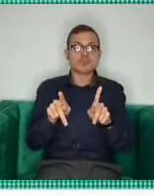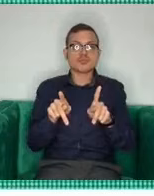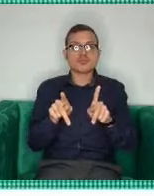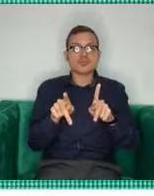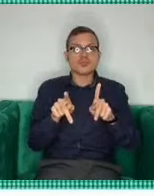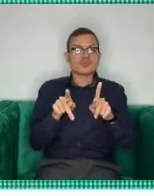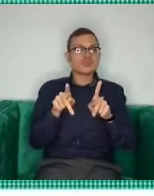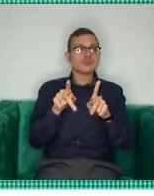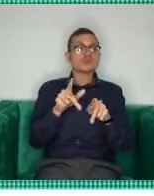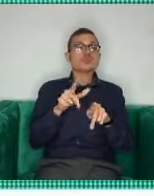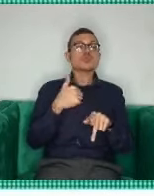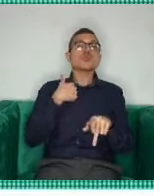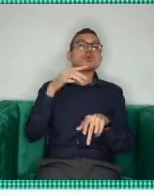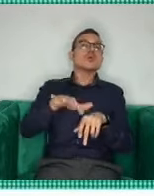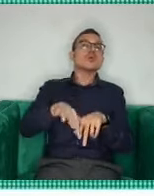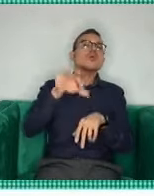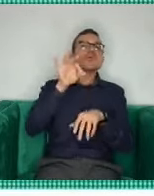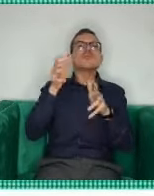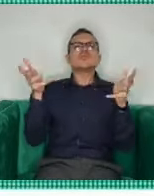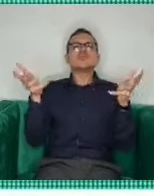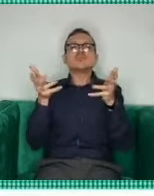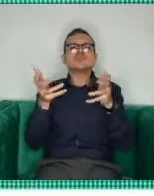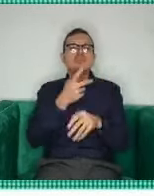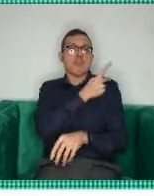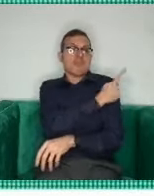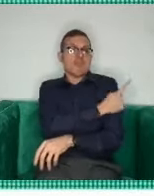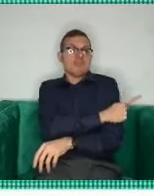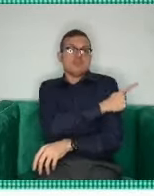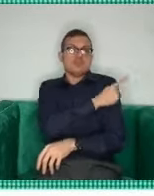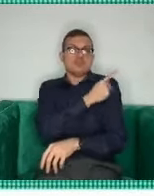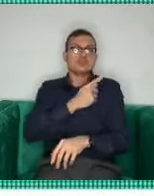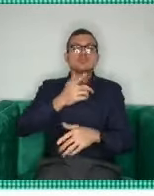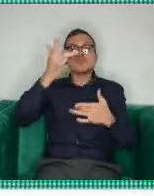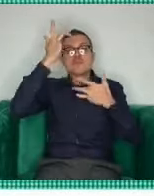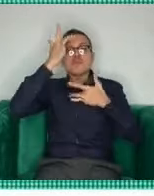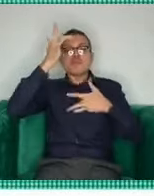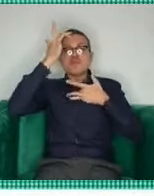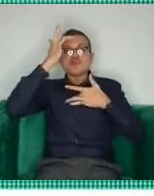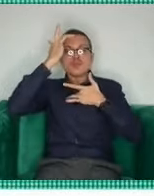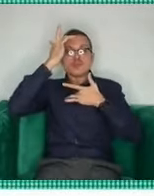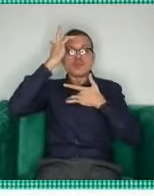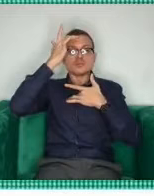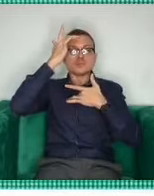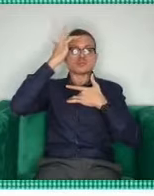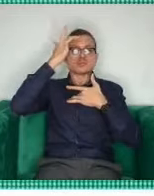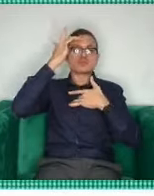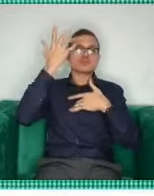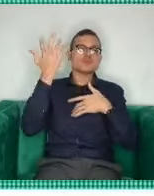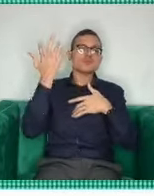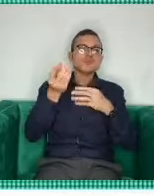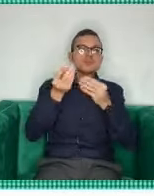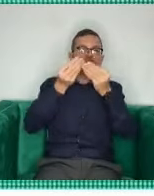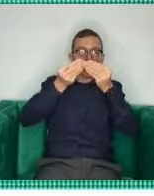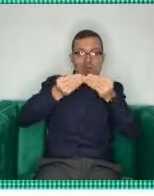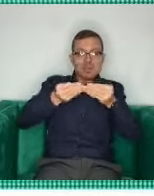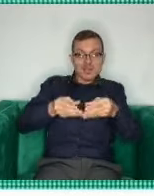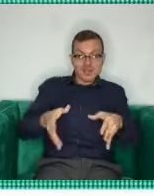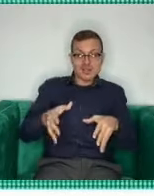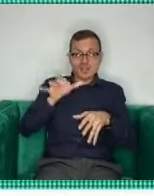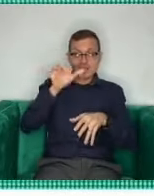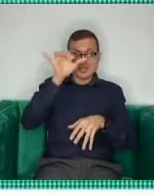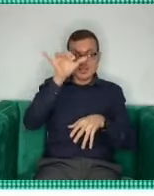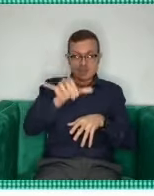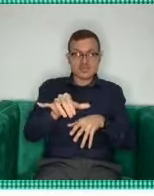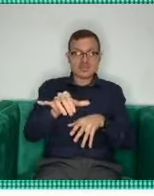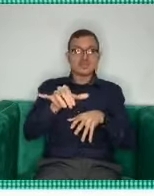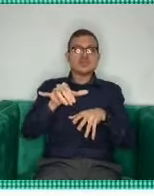mucho en los pacientes de enfermedades autoinmunes que pierden la capacidad de tolerar ciertas moléculas grandes como